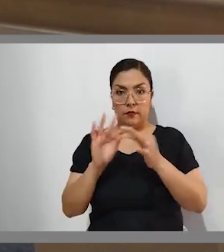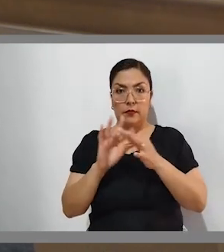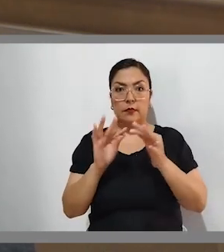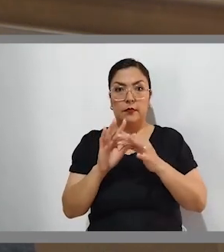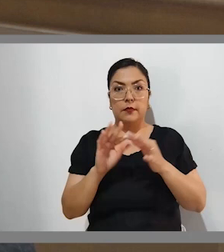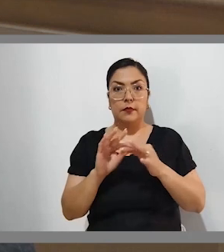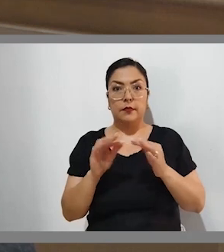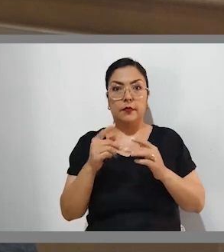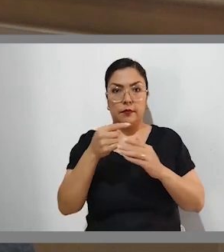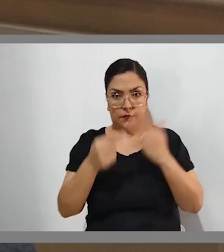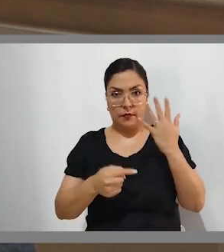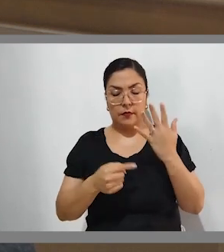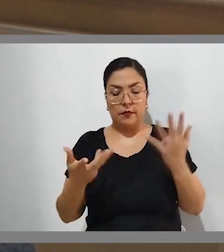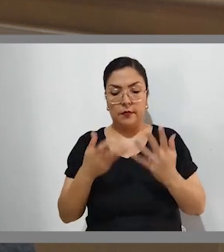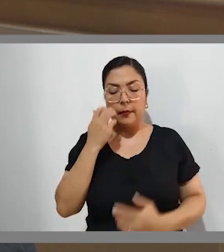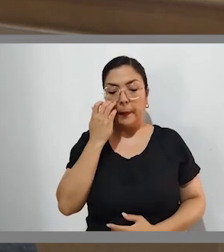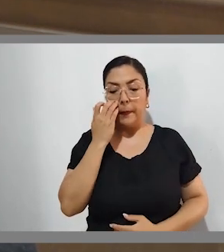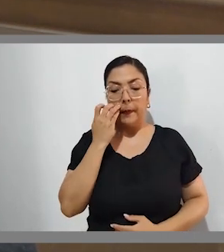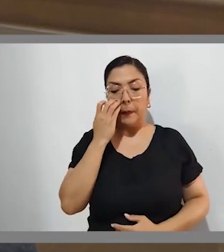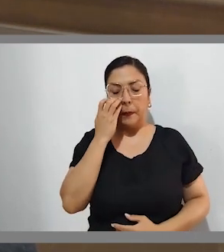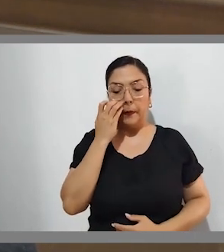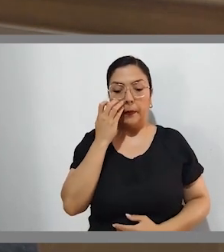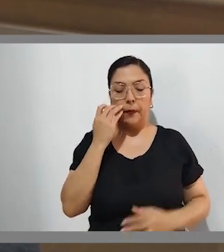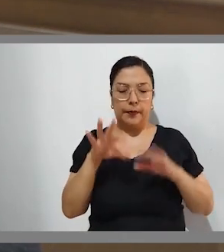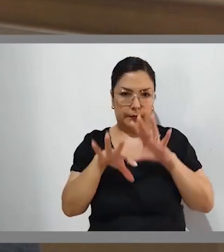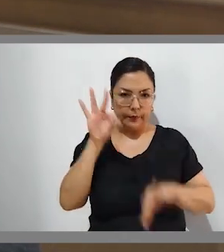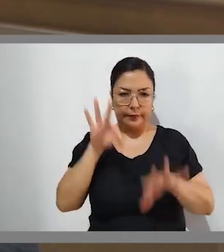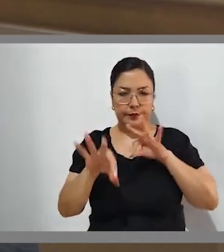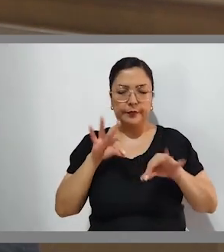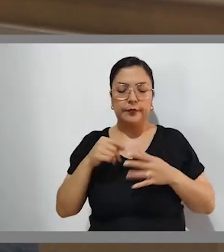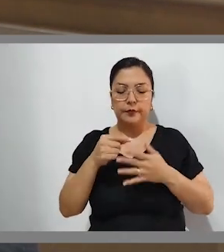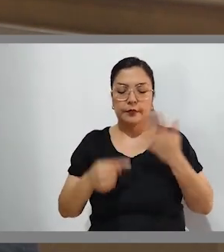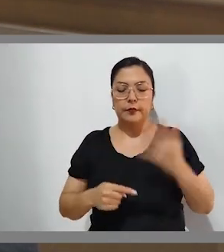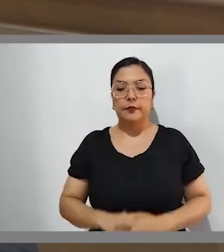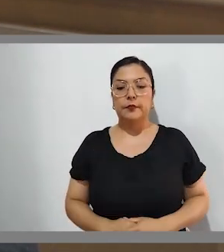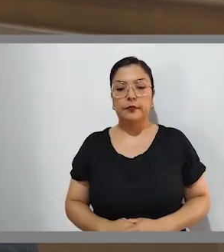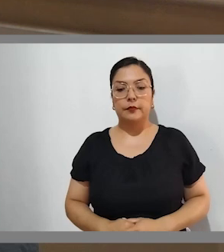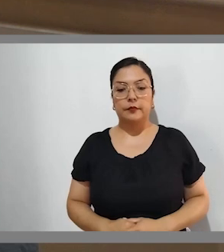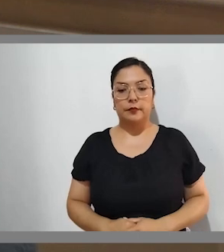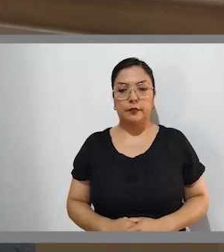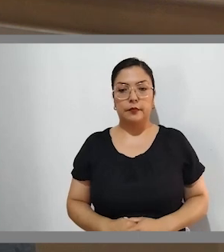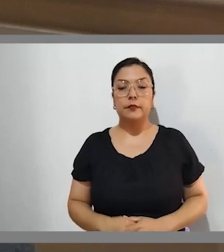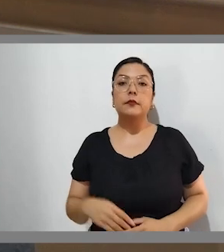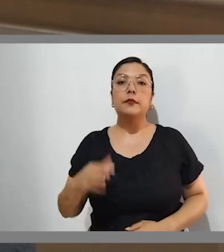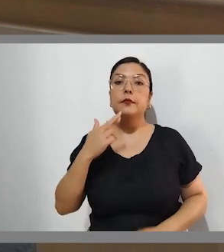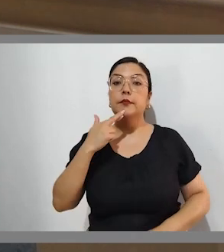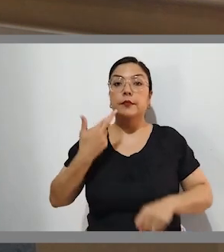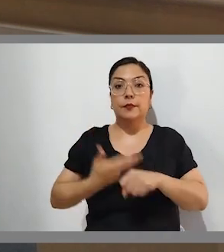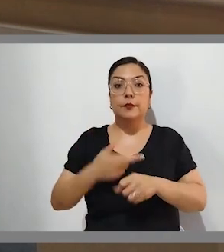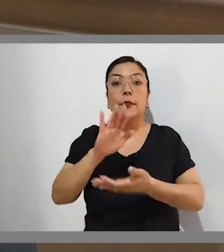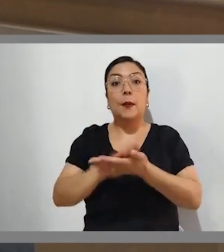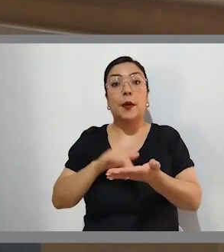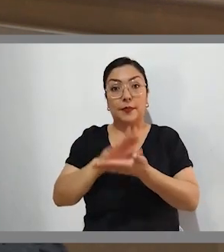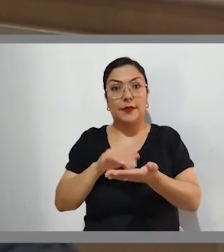pero pudiéramos destacar puntualmente algunas, que una de ellas sería la documentación